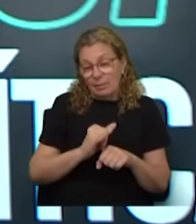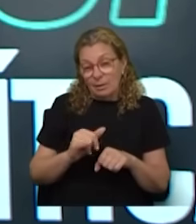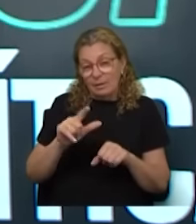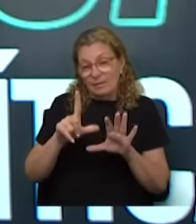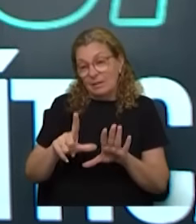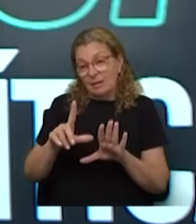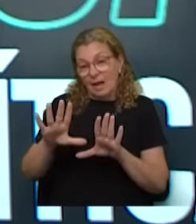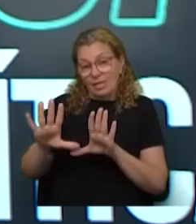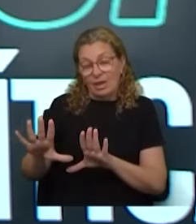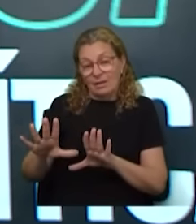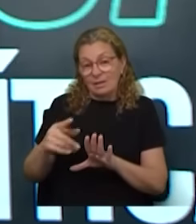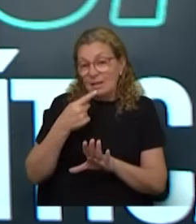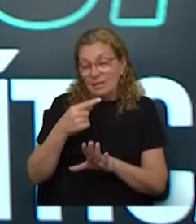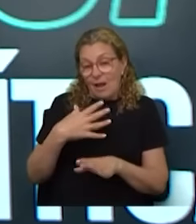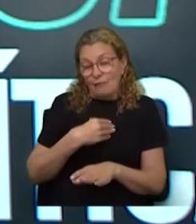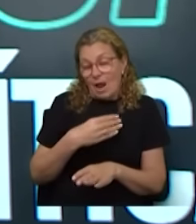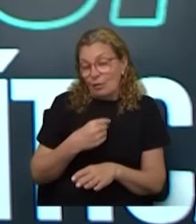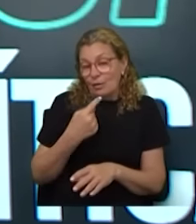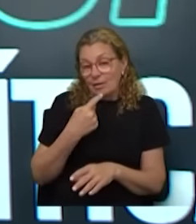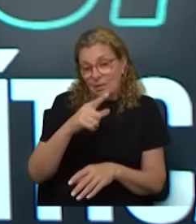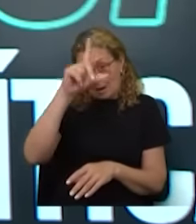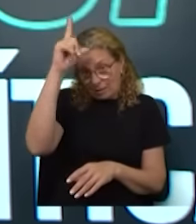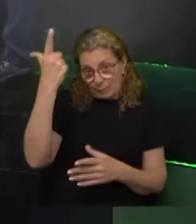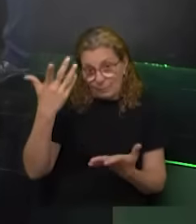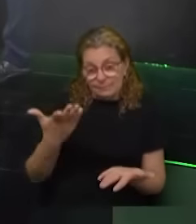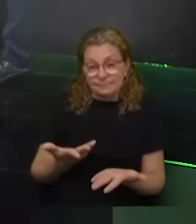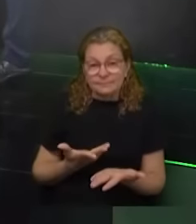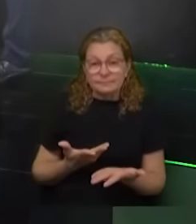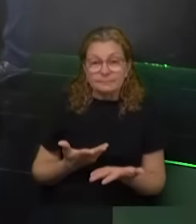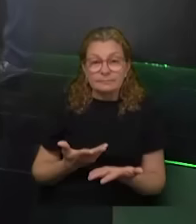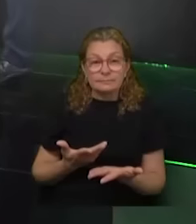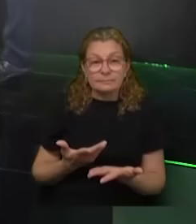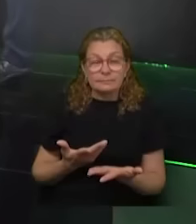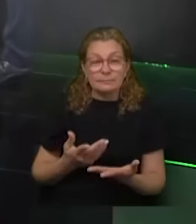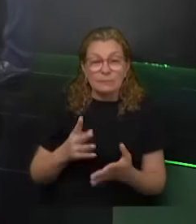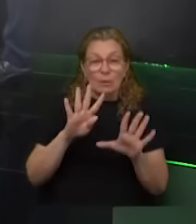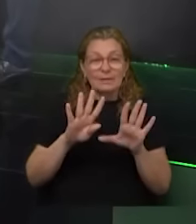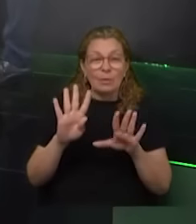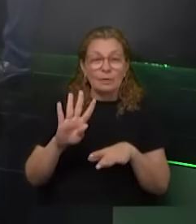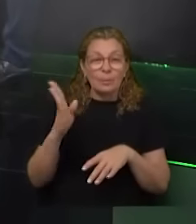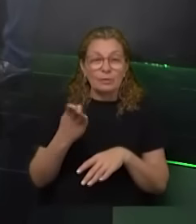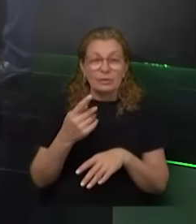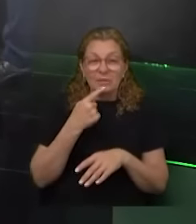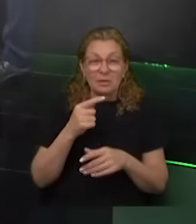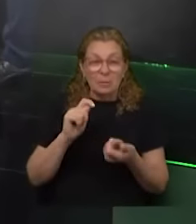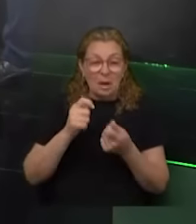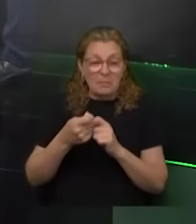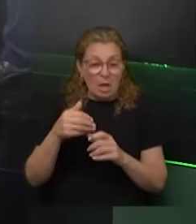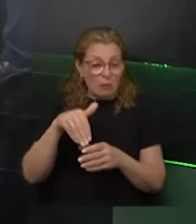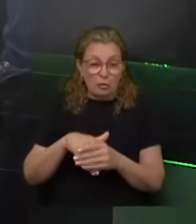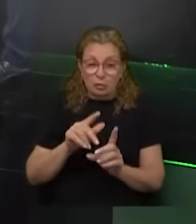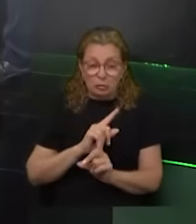10 votantes de el Partido Nacional considera que había ganado la calle Pou eh el 94 por decía que no había cambiado su decisión